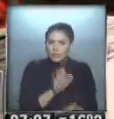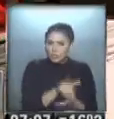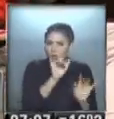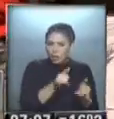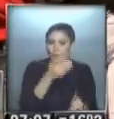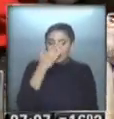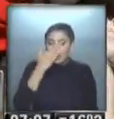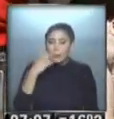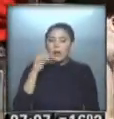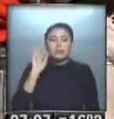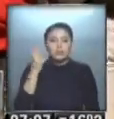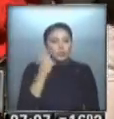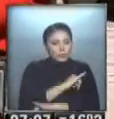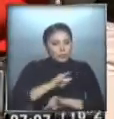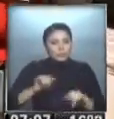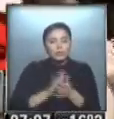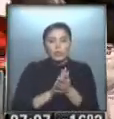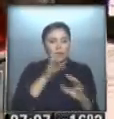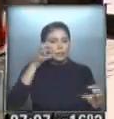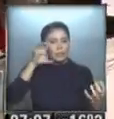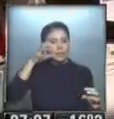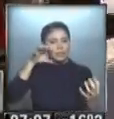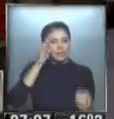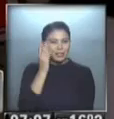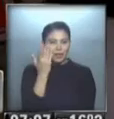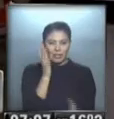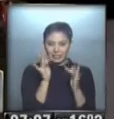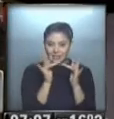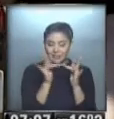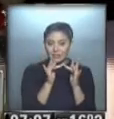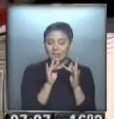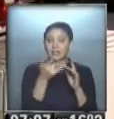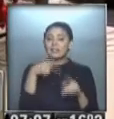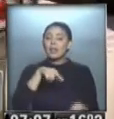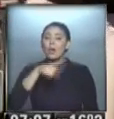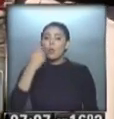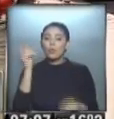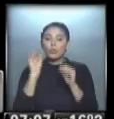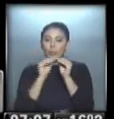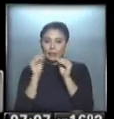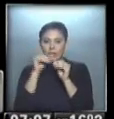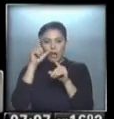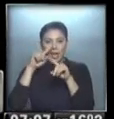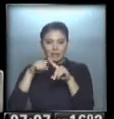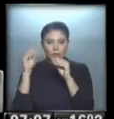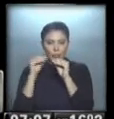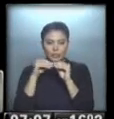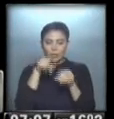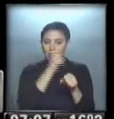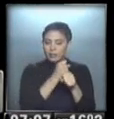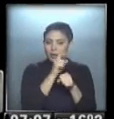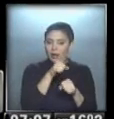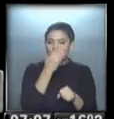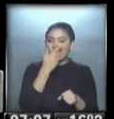video chat entre el imputado y Araceli, que fue entregado por un compañero de trabajo del exprefecto junto a otras pertenencias que el imputado